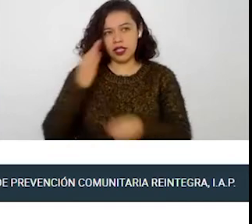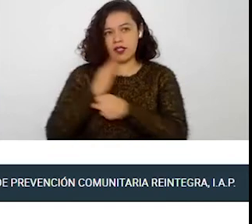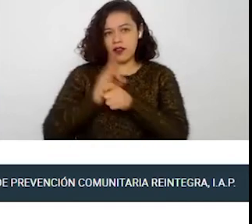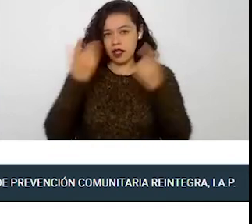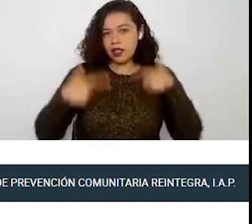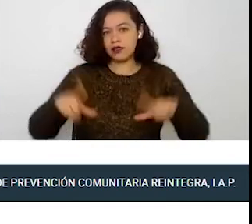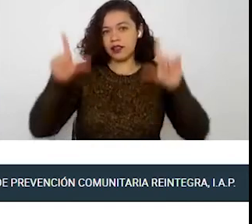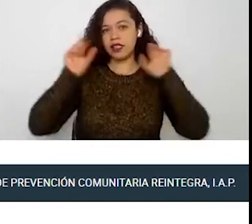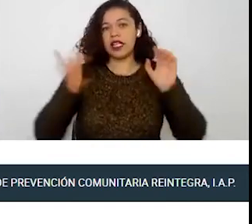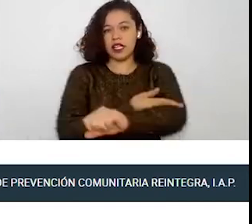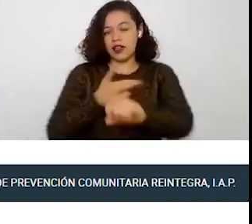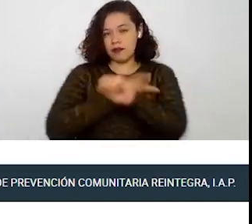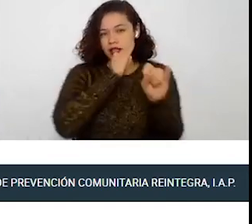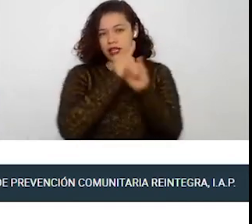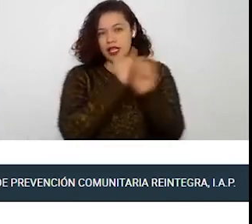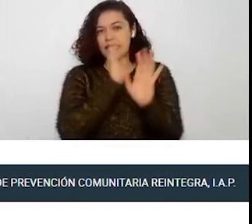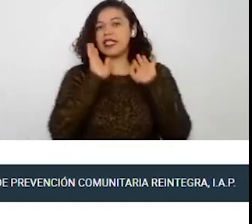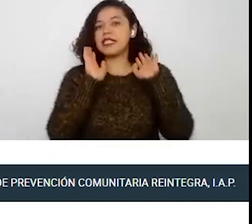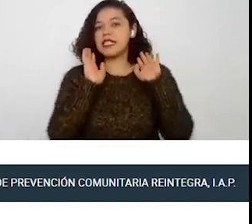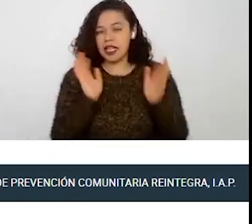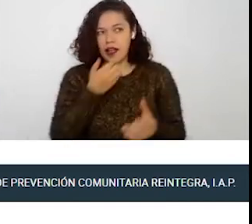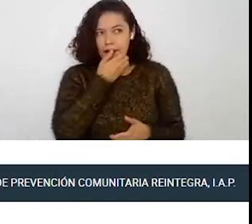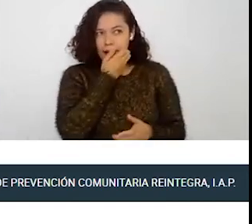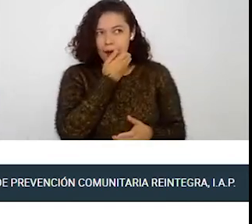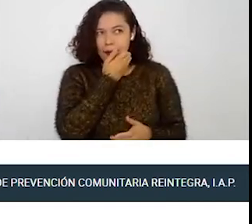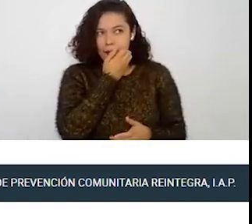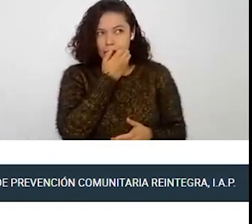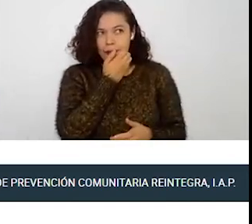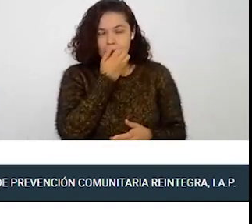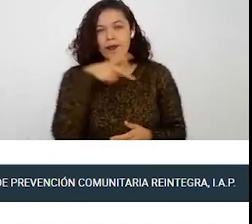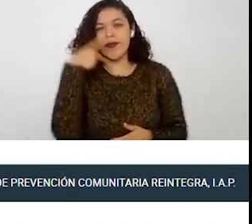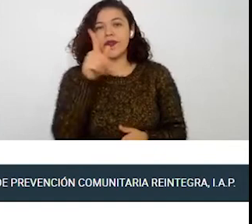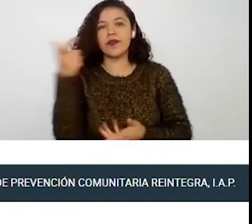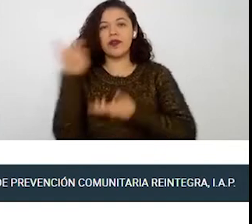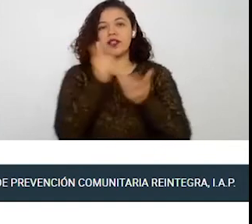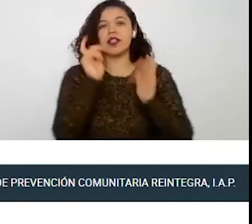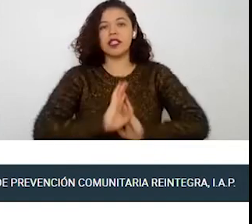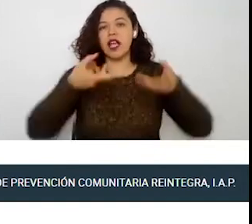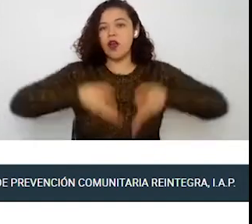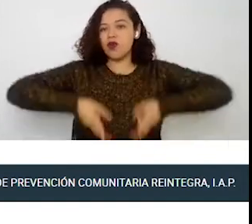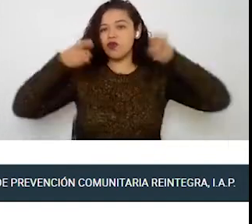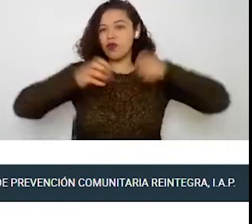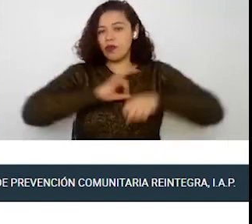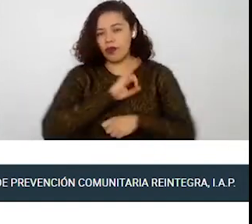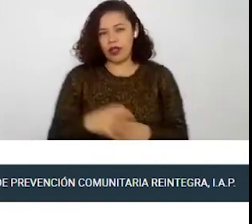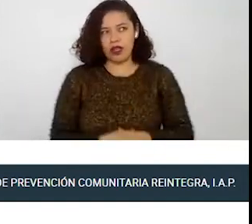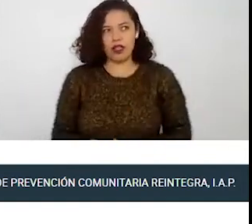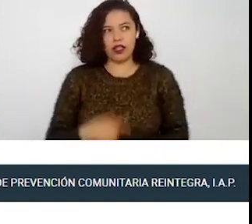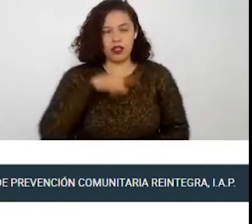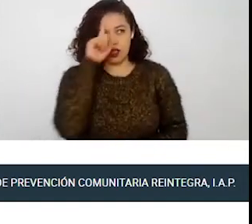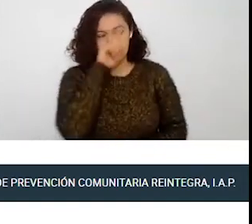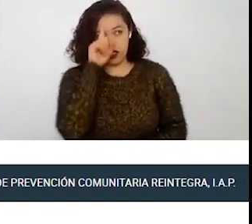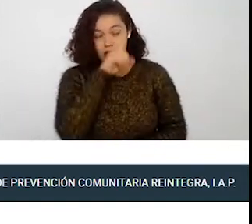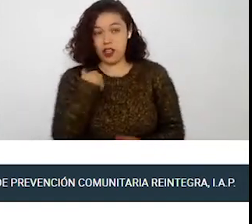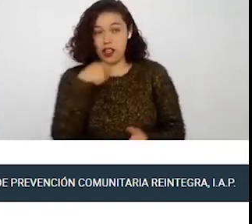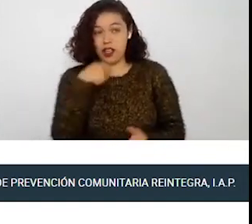plataforma la de tramita digital para ya este cargar su presupuesto y su programa de trabajo de hecho Les recomiendo que ya van